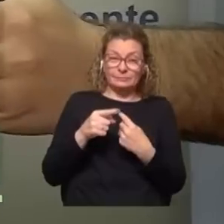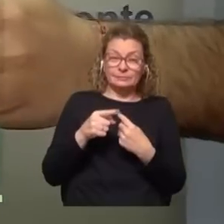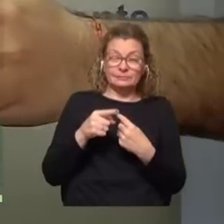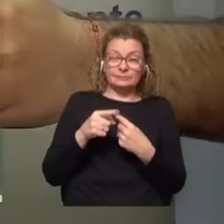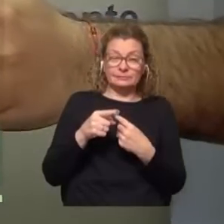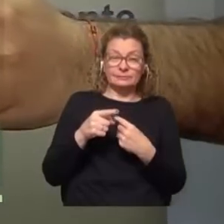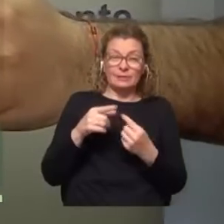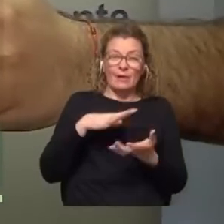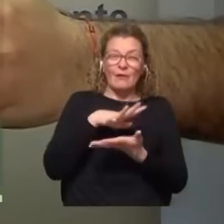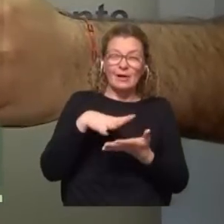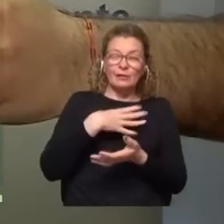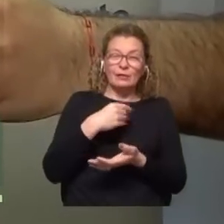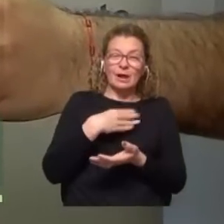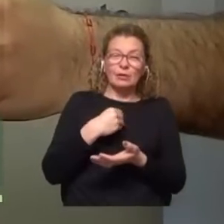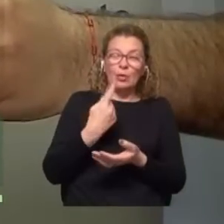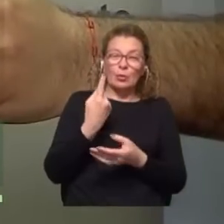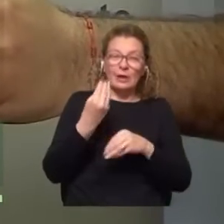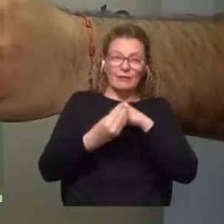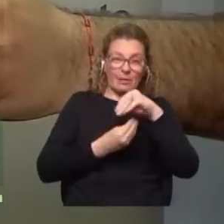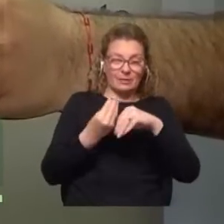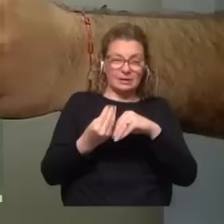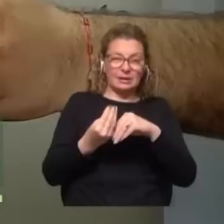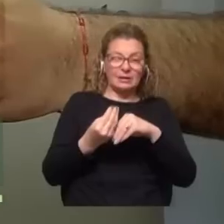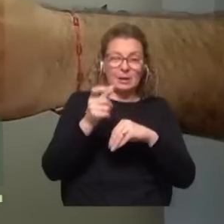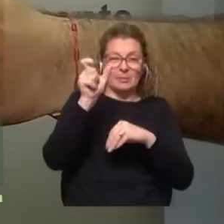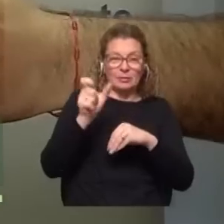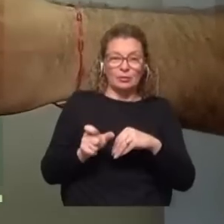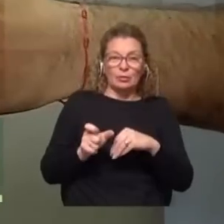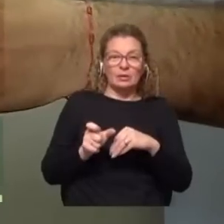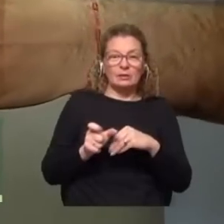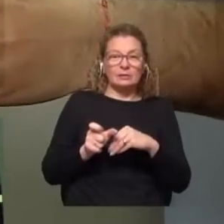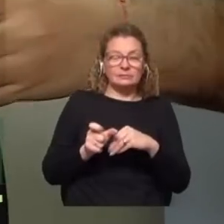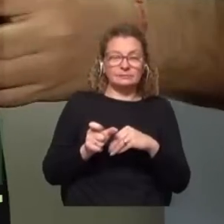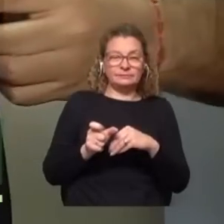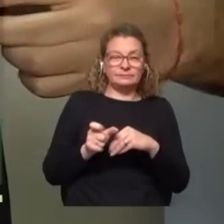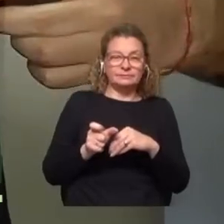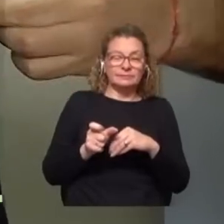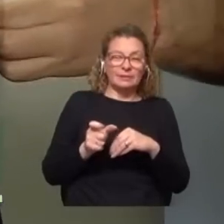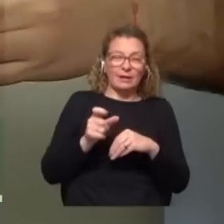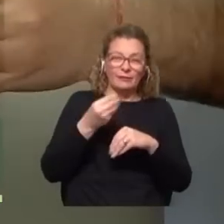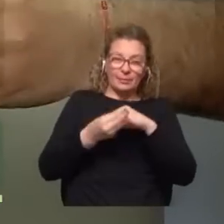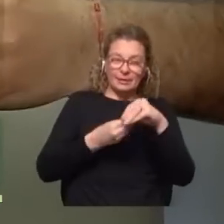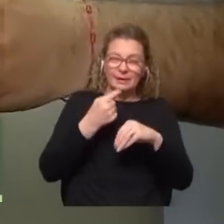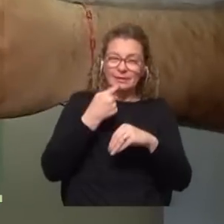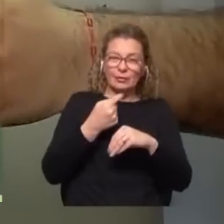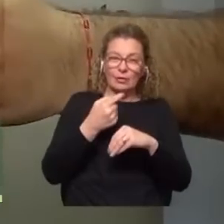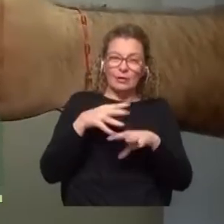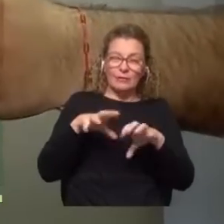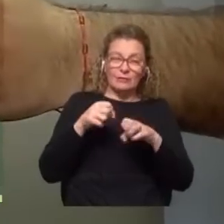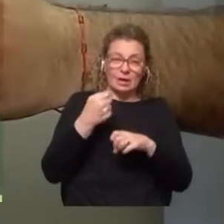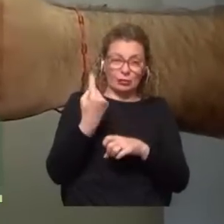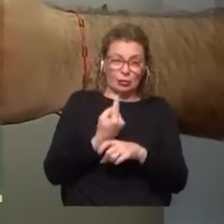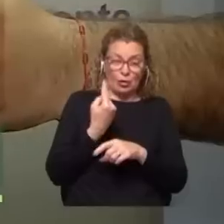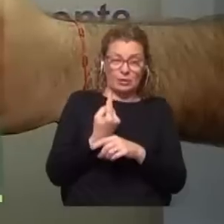de Barros blancos se presentó un familiar de la persona familiar dijo que era una persona de vida sola